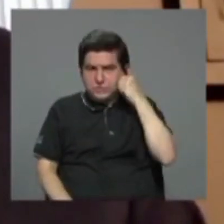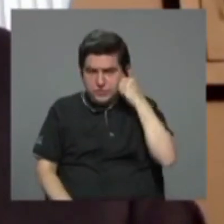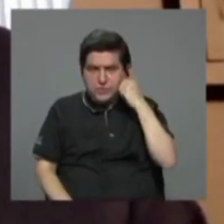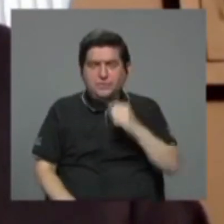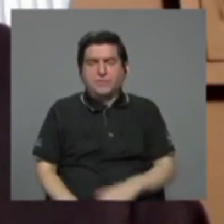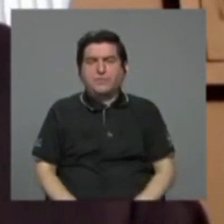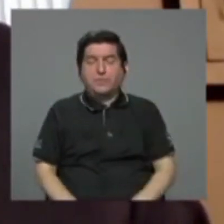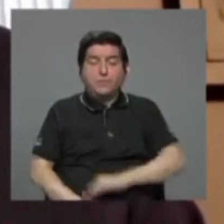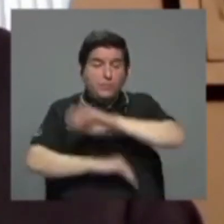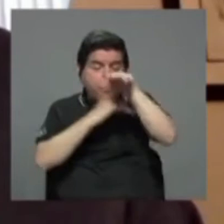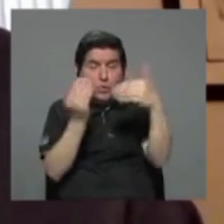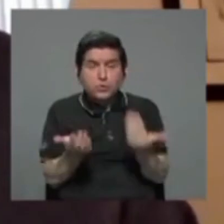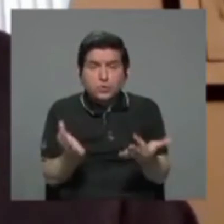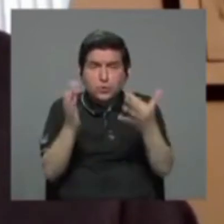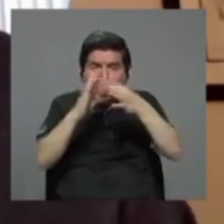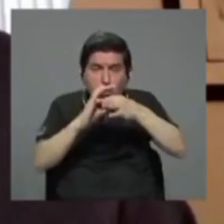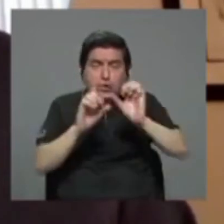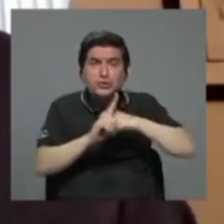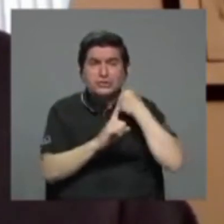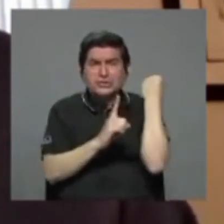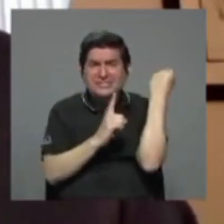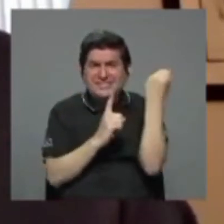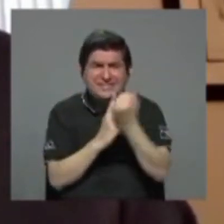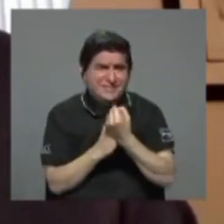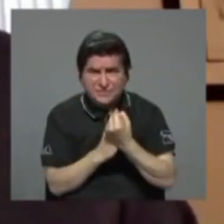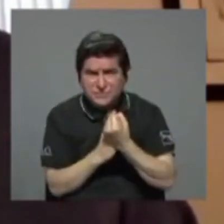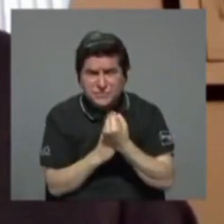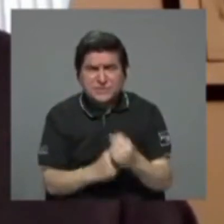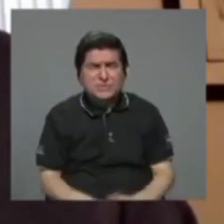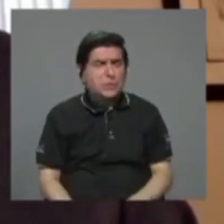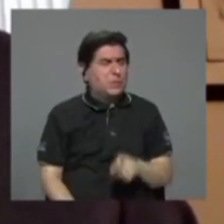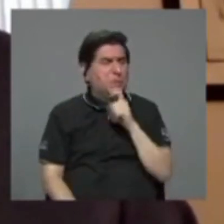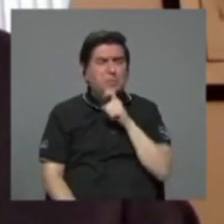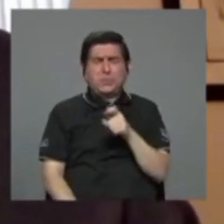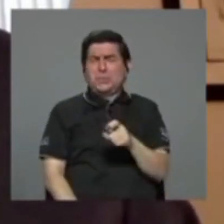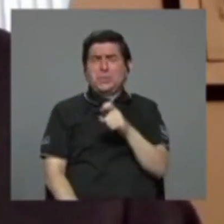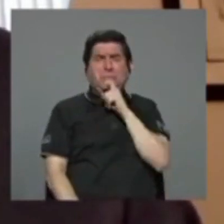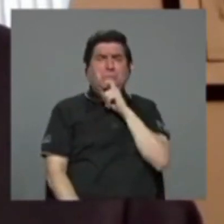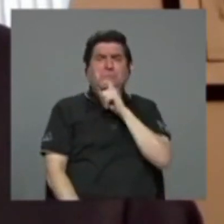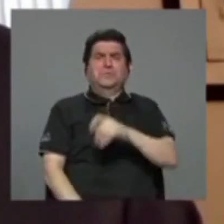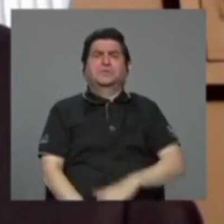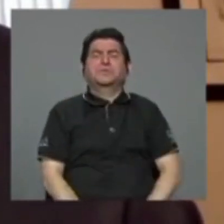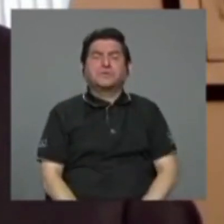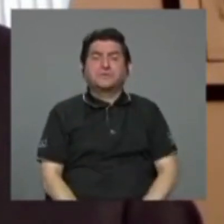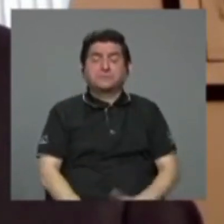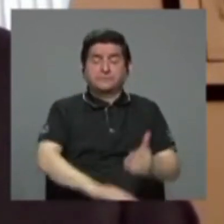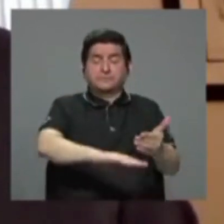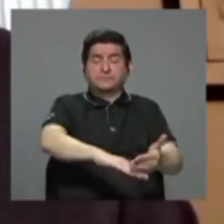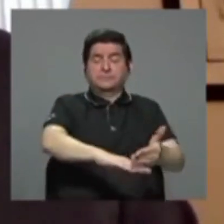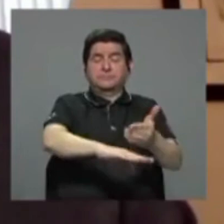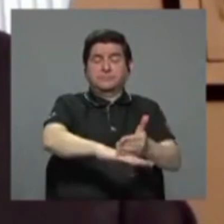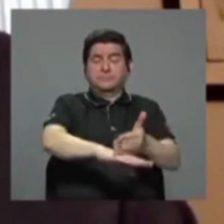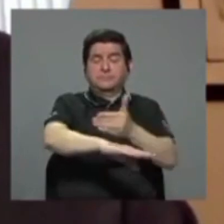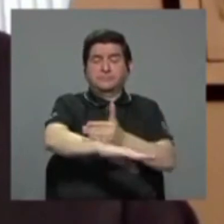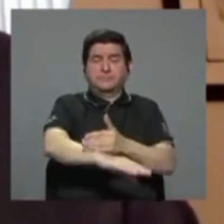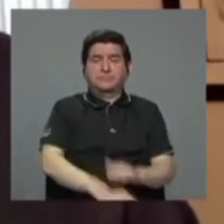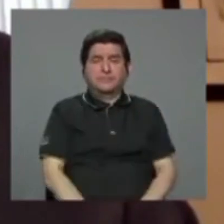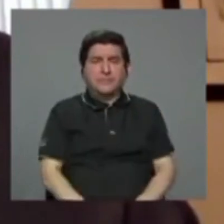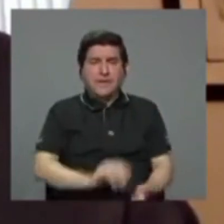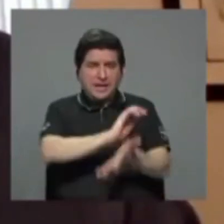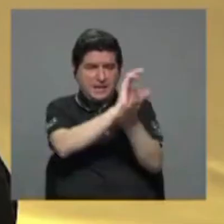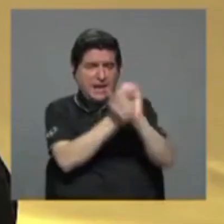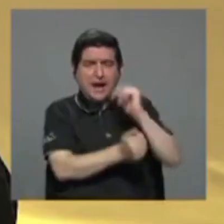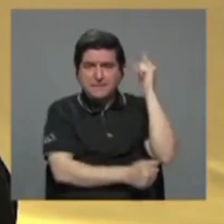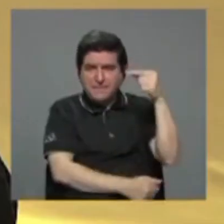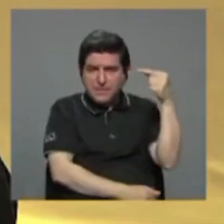Solís. Todo eso creó condiciones muy, muy difíciles. Entonces, bueno, avanzar desde el punto de vista de reformas del